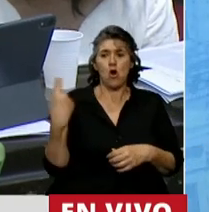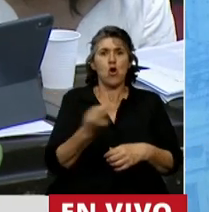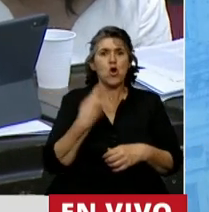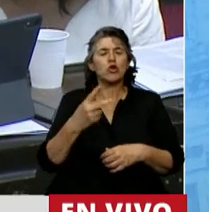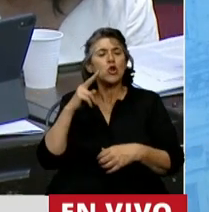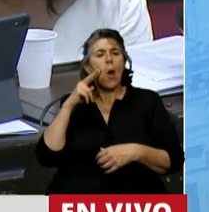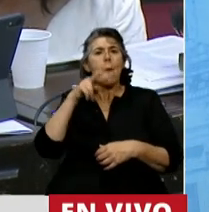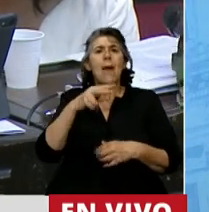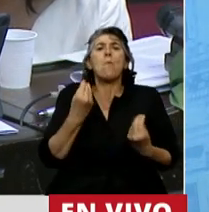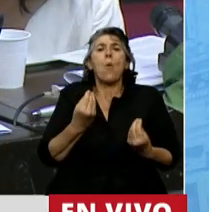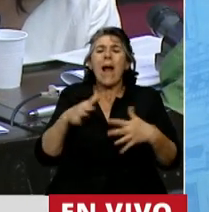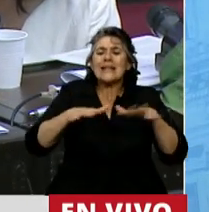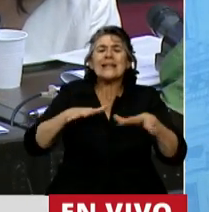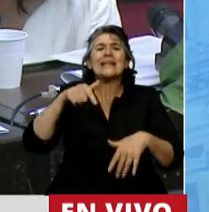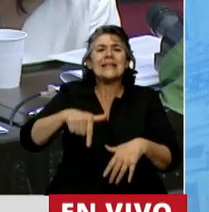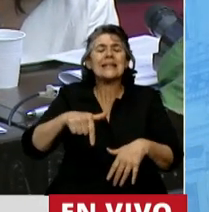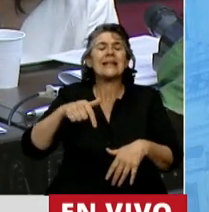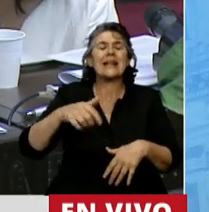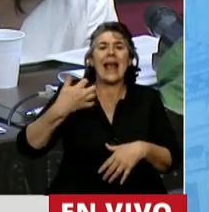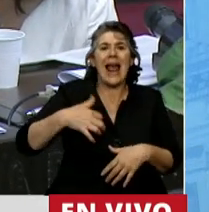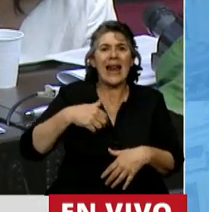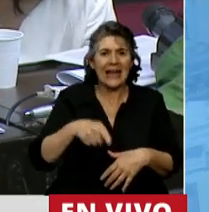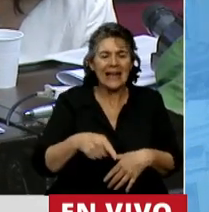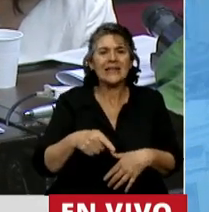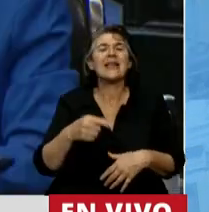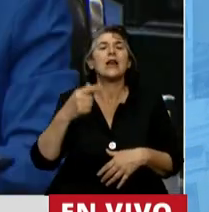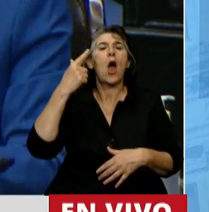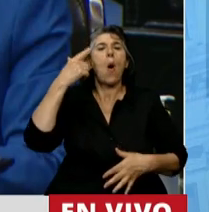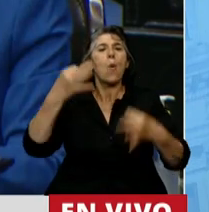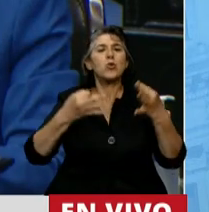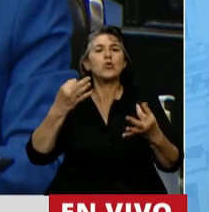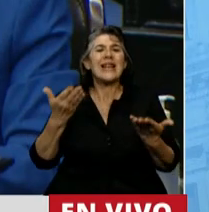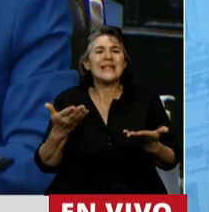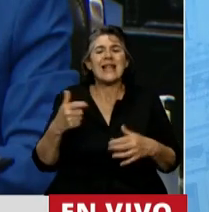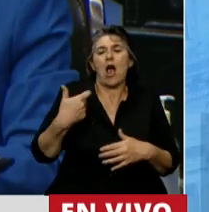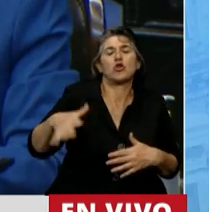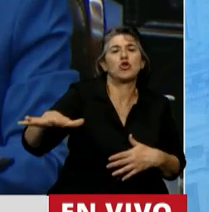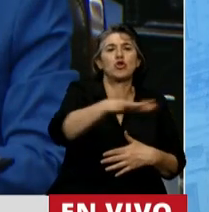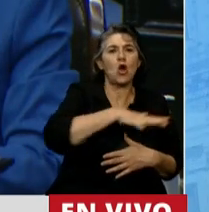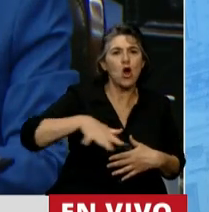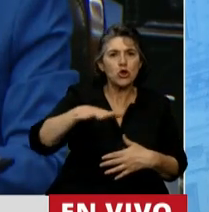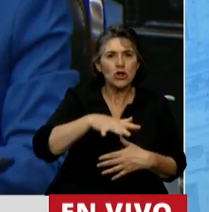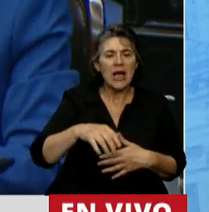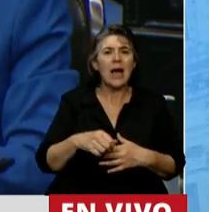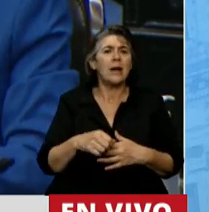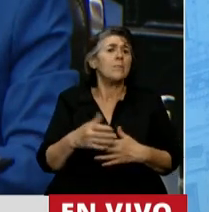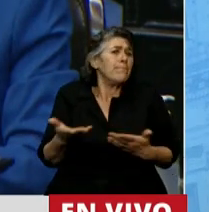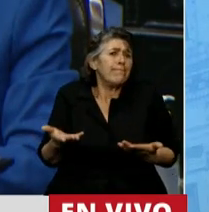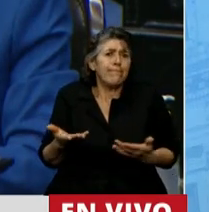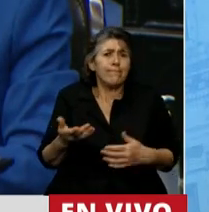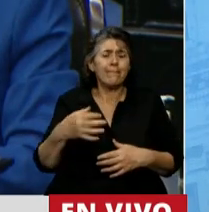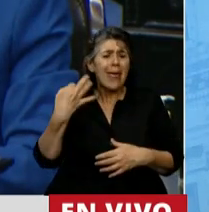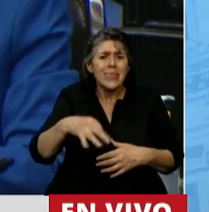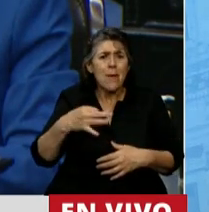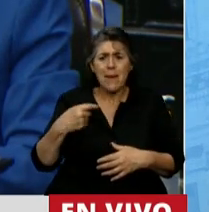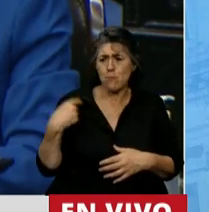además también tiene que ver con la justicia real, justicia social. Y acá también tenemos que hacernos cargo, porque el aborto,